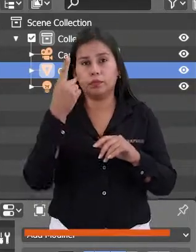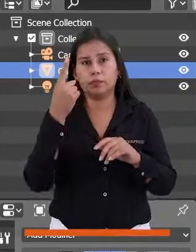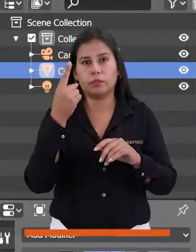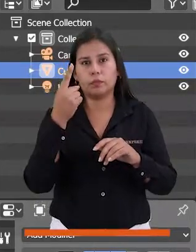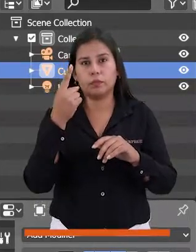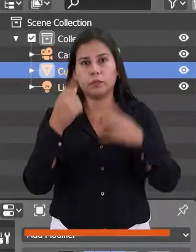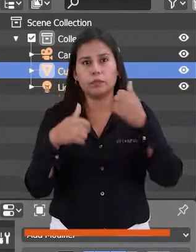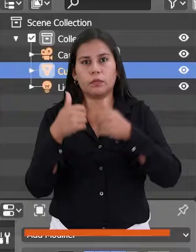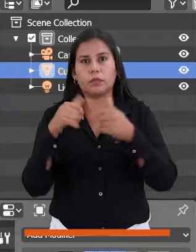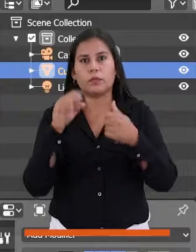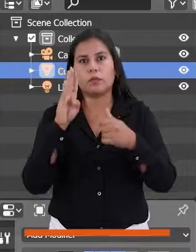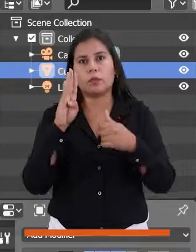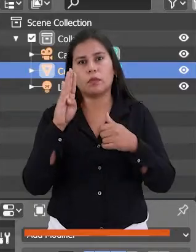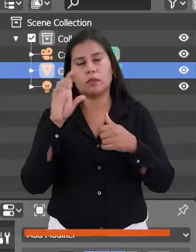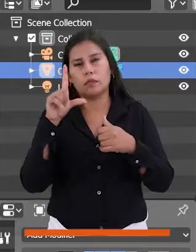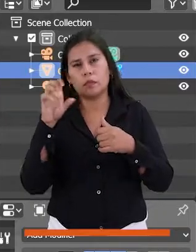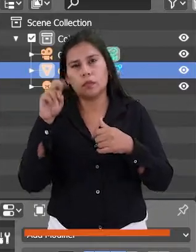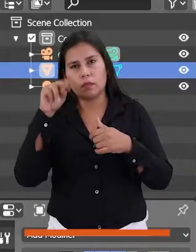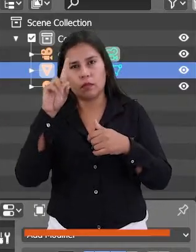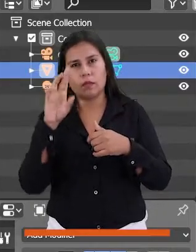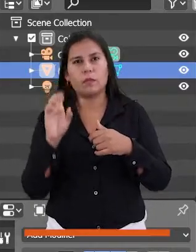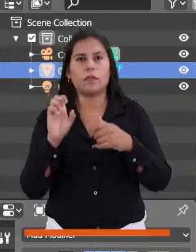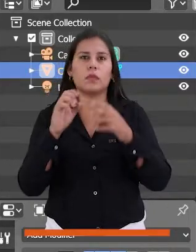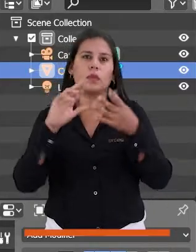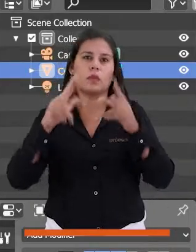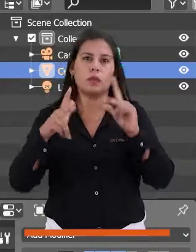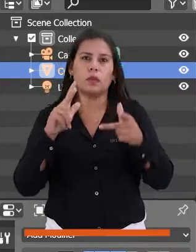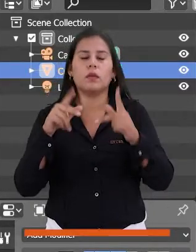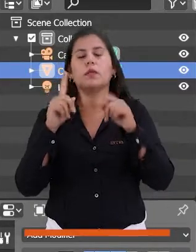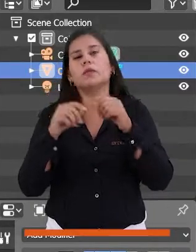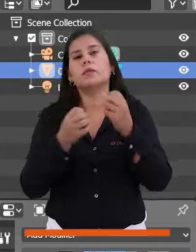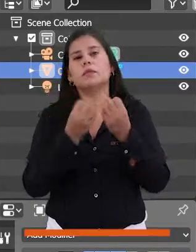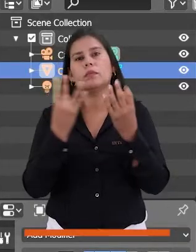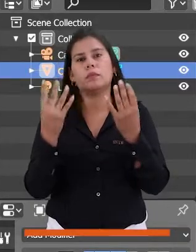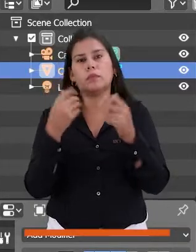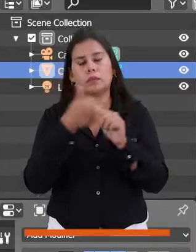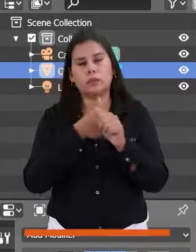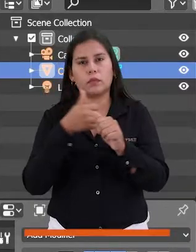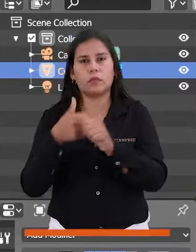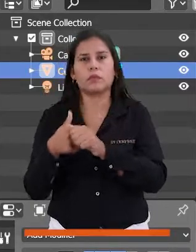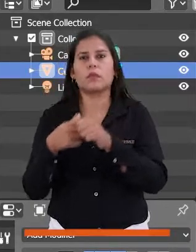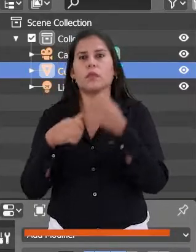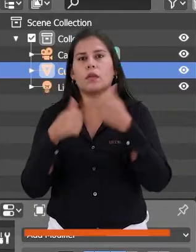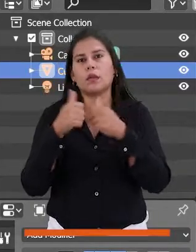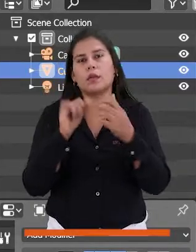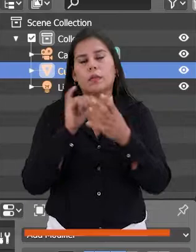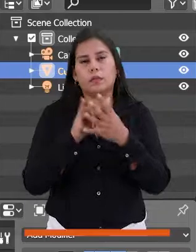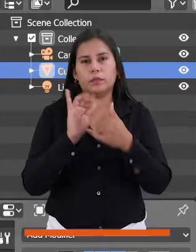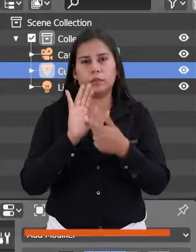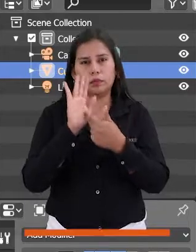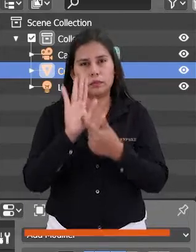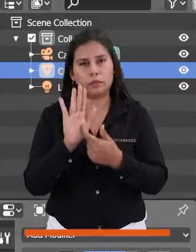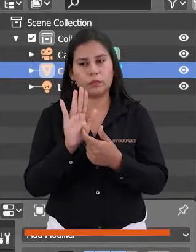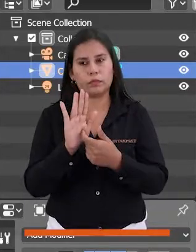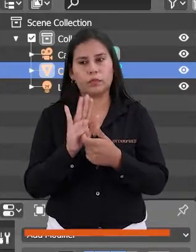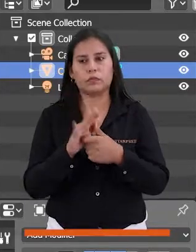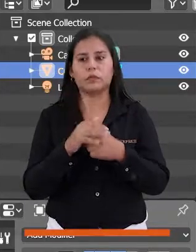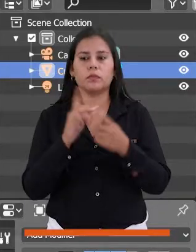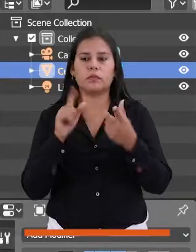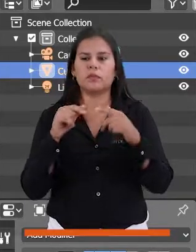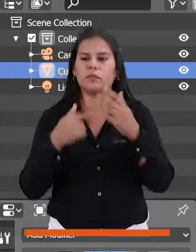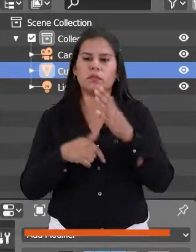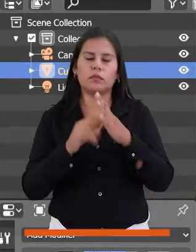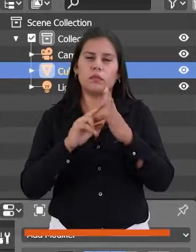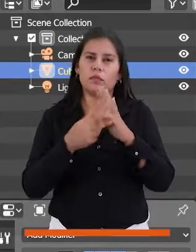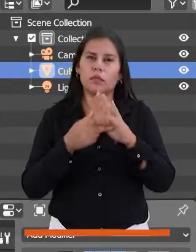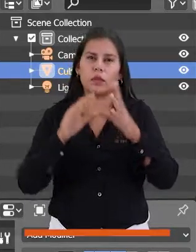primera, que es la opción de renderizado, y nos dice el número de subdivisiones que aparece en el renderizado. ¿El